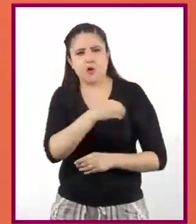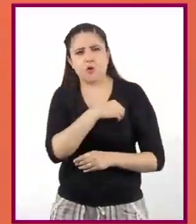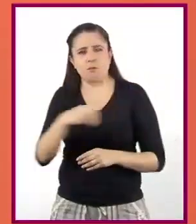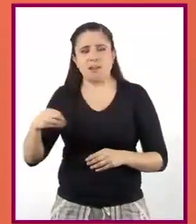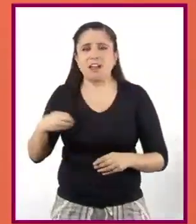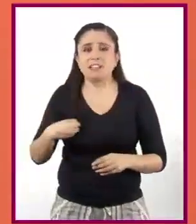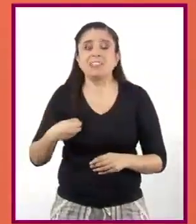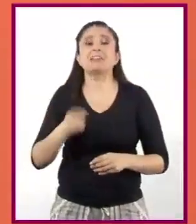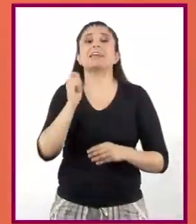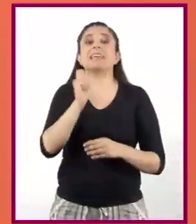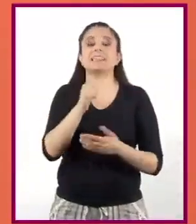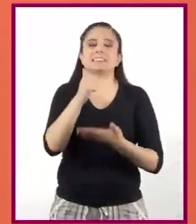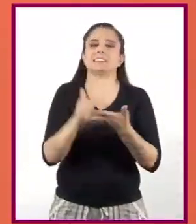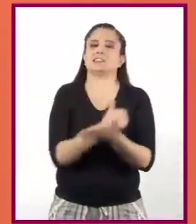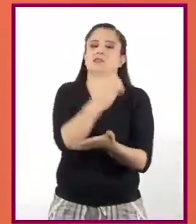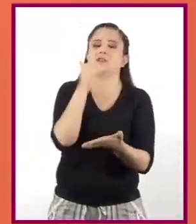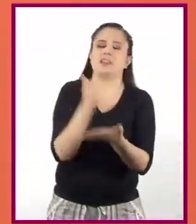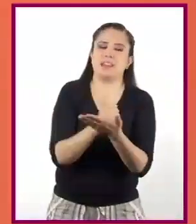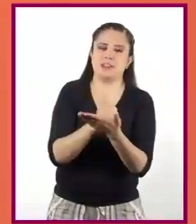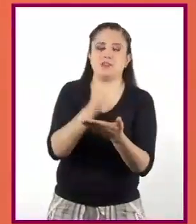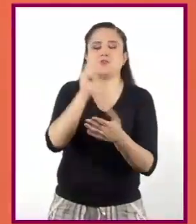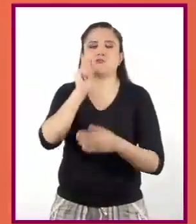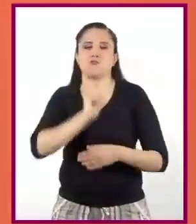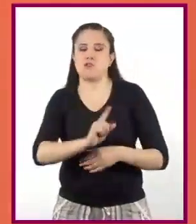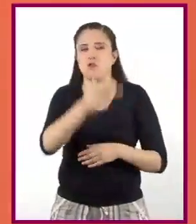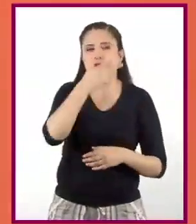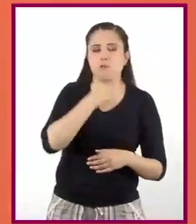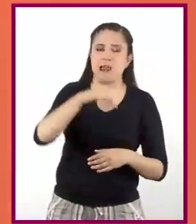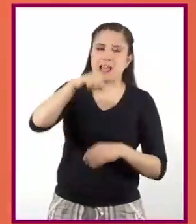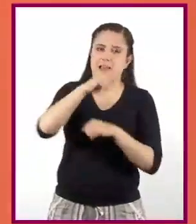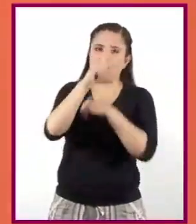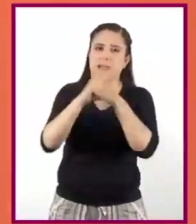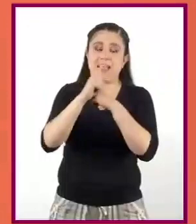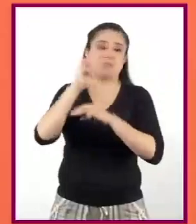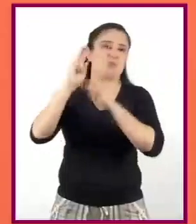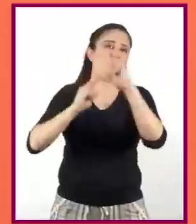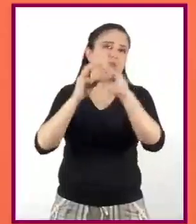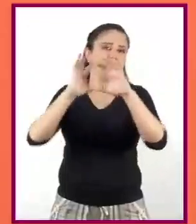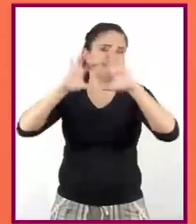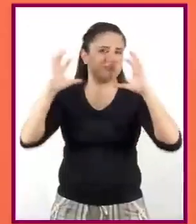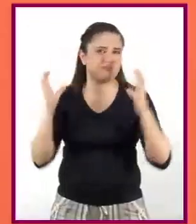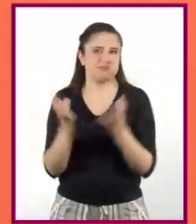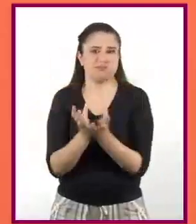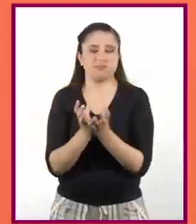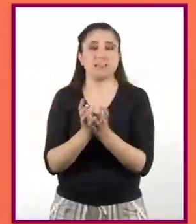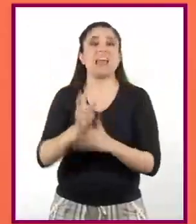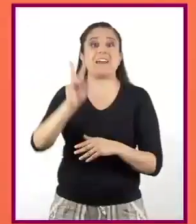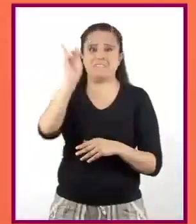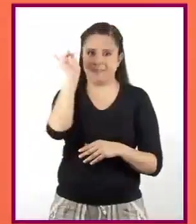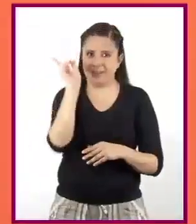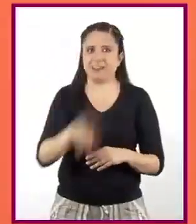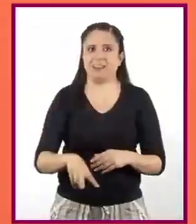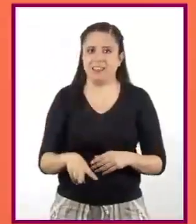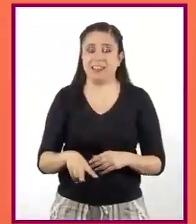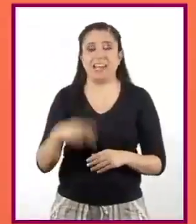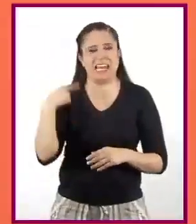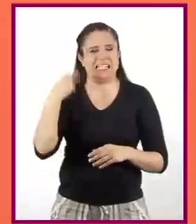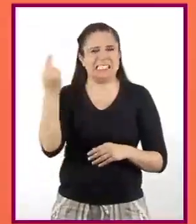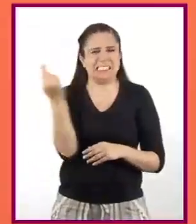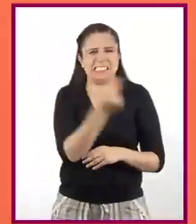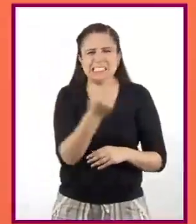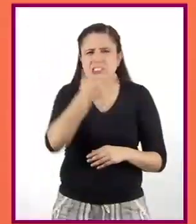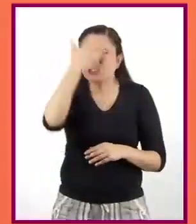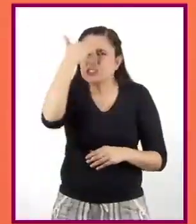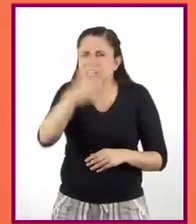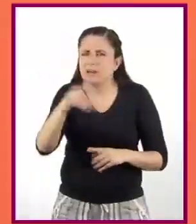es actualmente ciudadana y ciudadano del país y del mundo. Es verdad, es necesario que